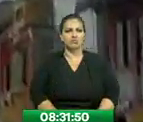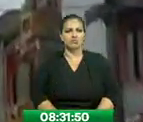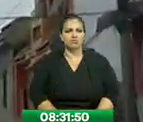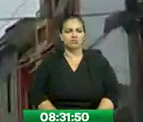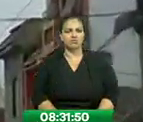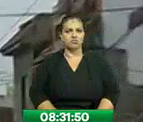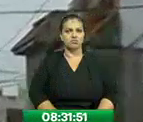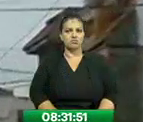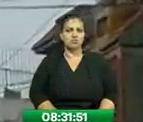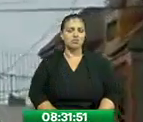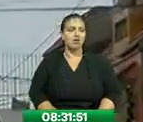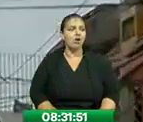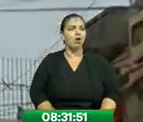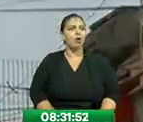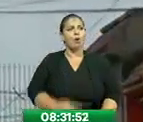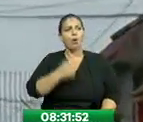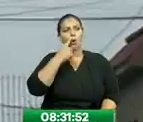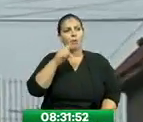vive aquí, que apaga.